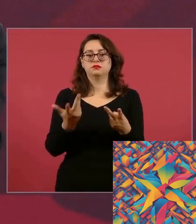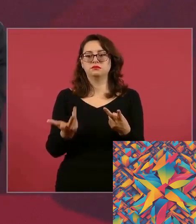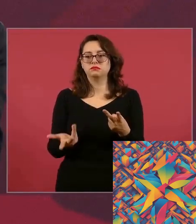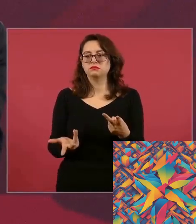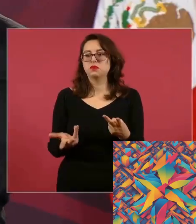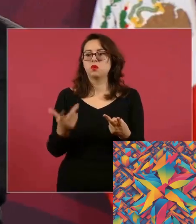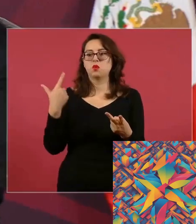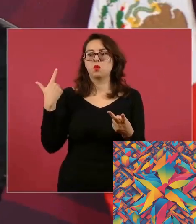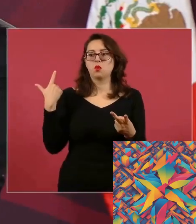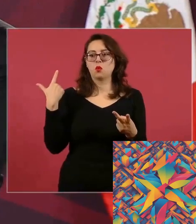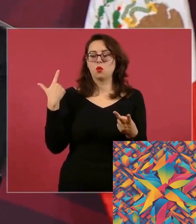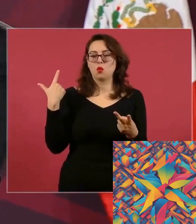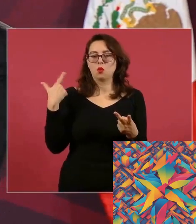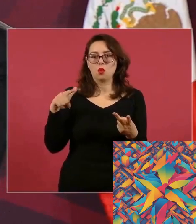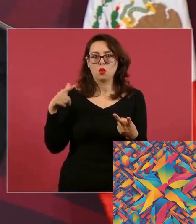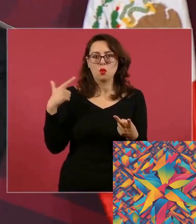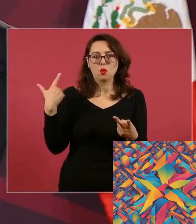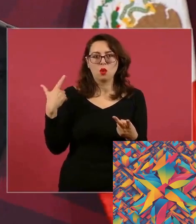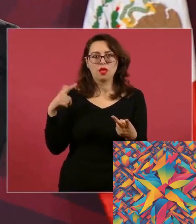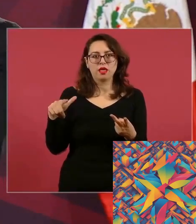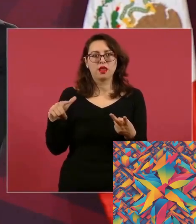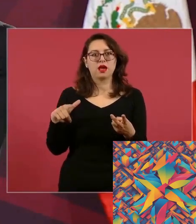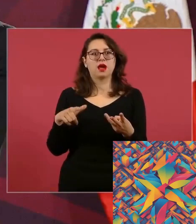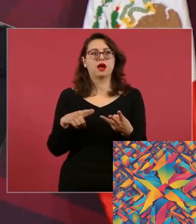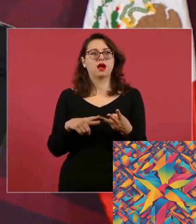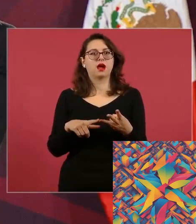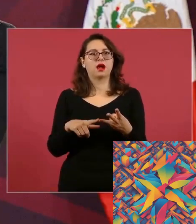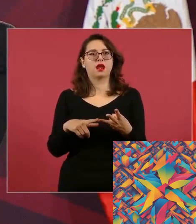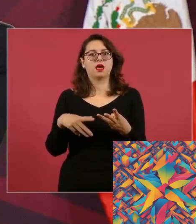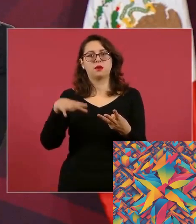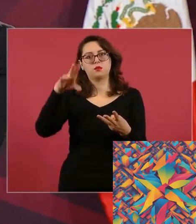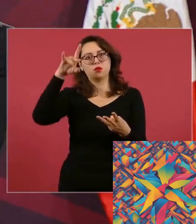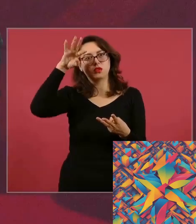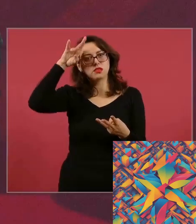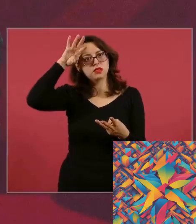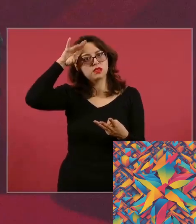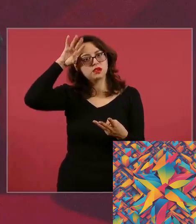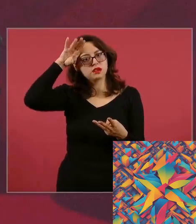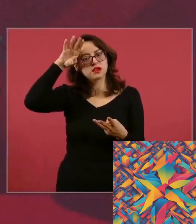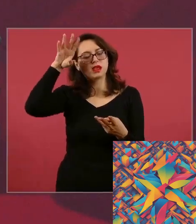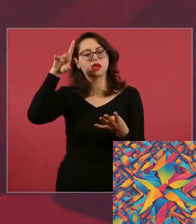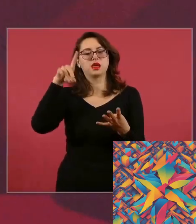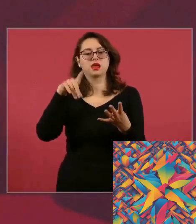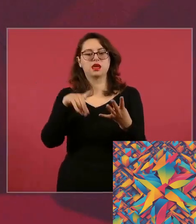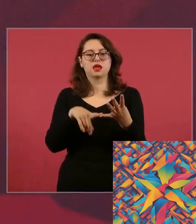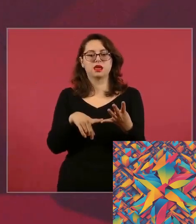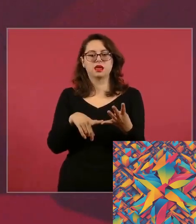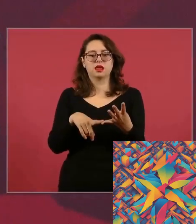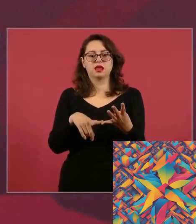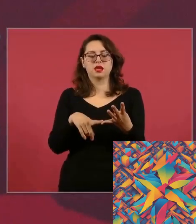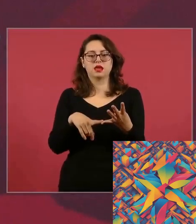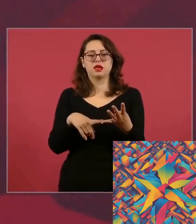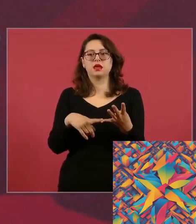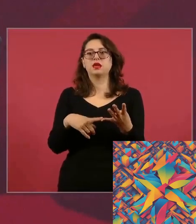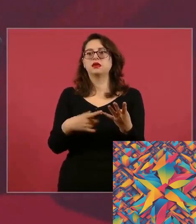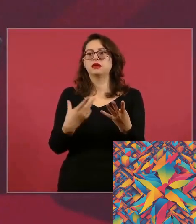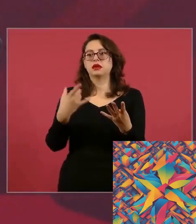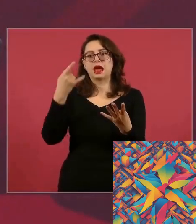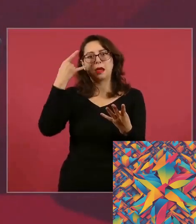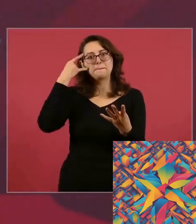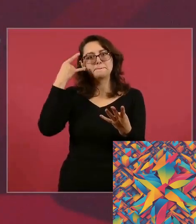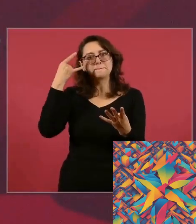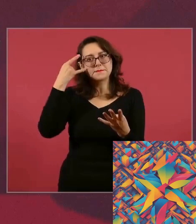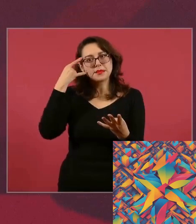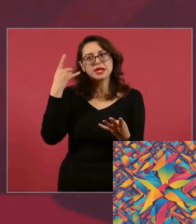especial. Comenzará con la participación de 850 niños y jóvenes de semilleros culturales de todo México.